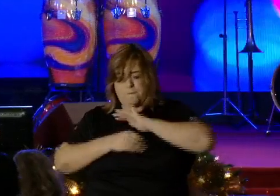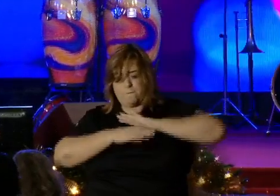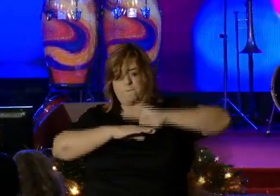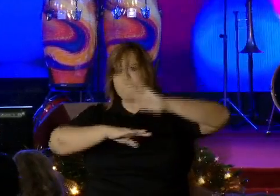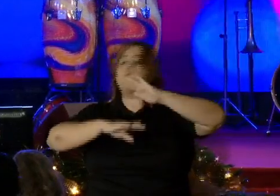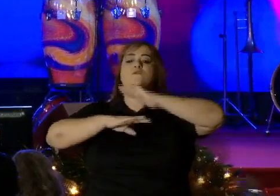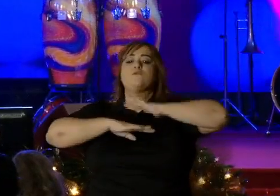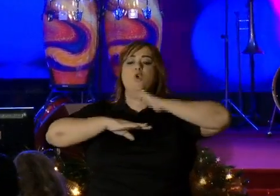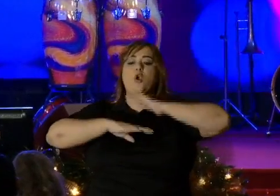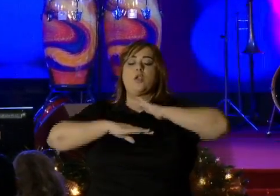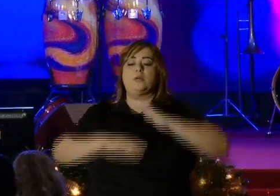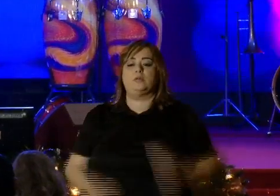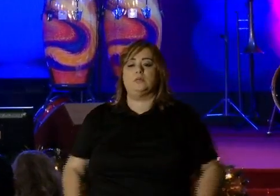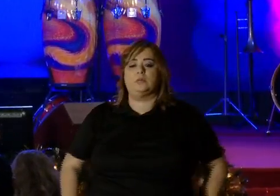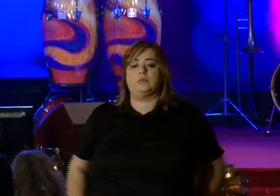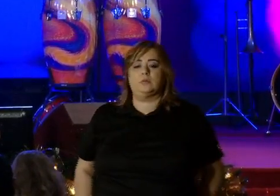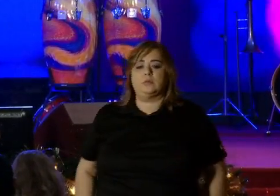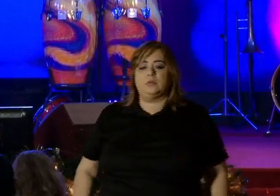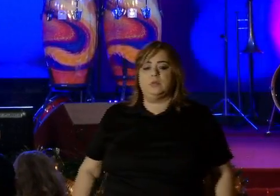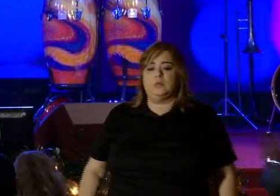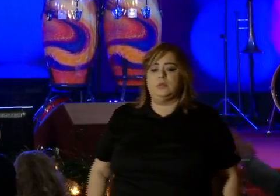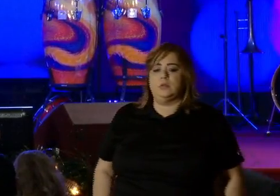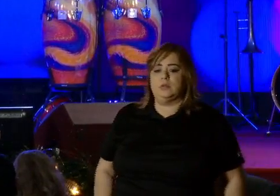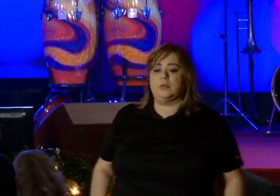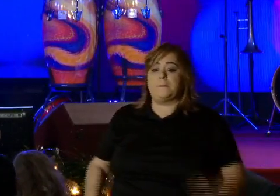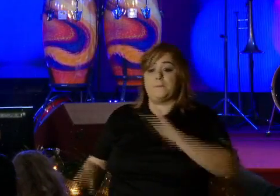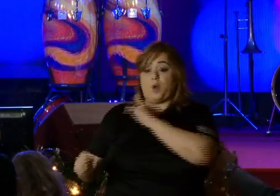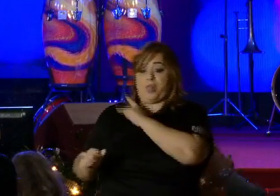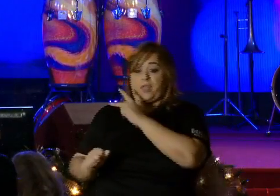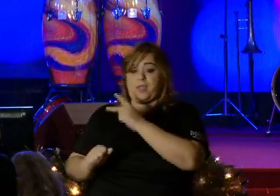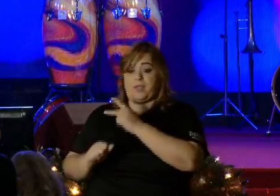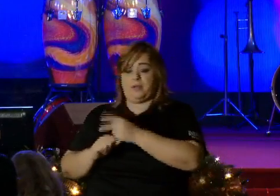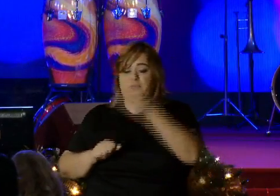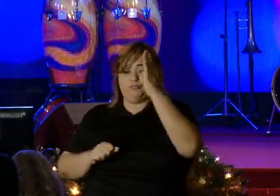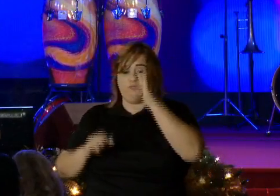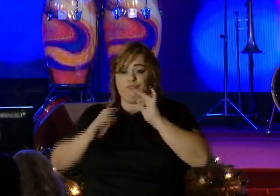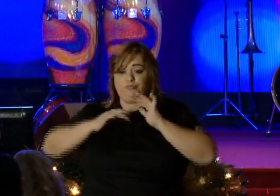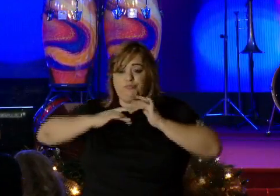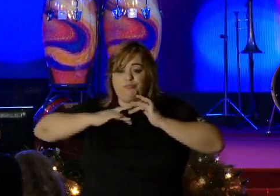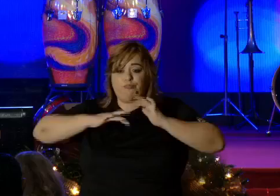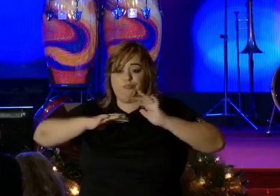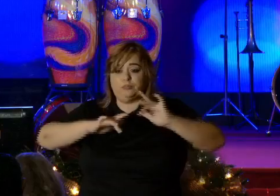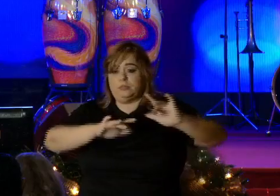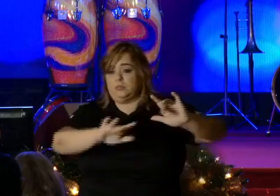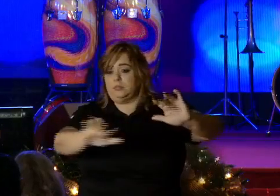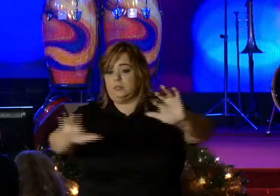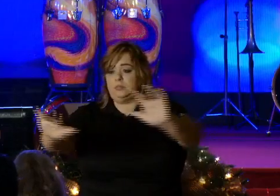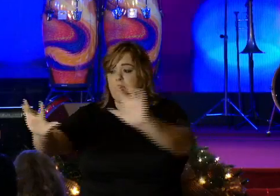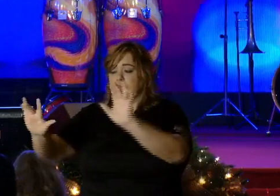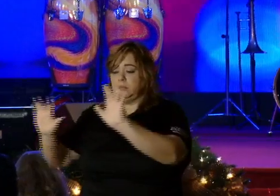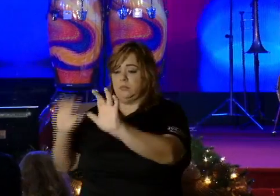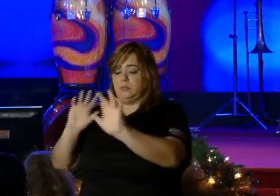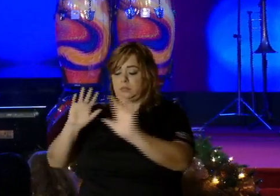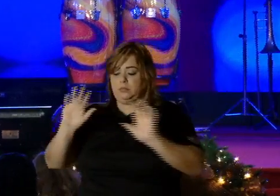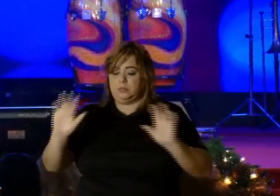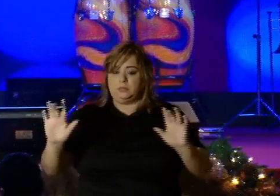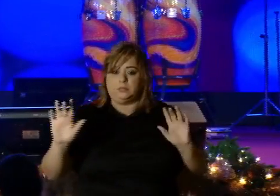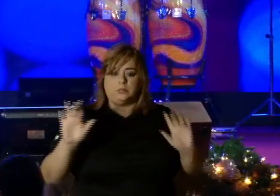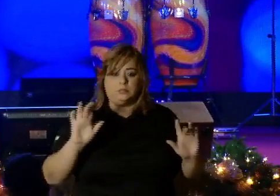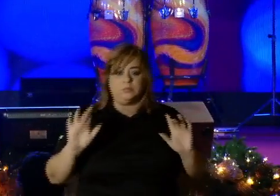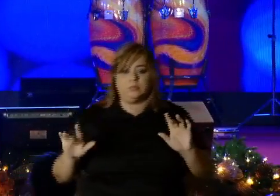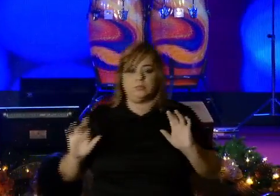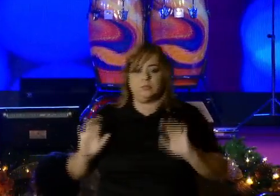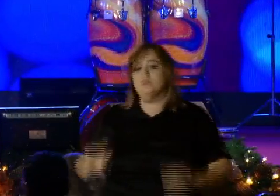Espíritu Santo, no lo resista. Ahí está el poder de Dios, ahí está el poder de Dios, ahí está el poder de Dios. ¡Santa